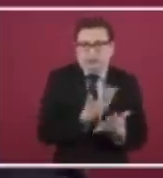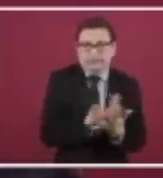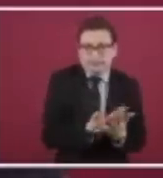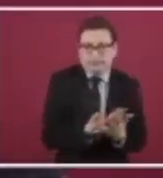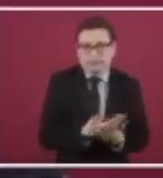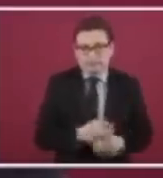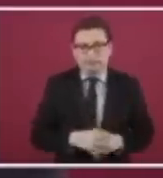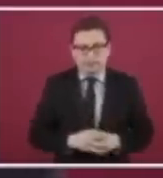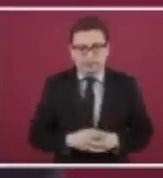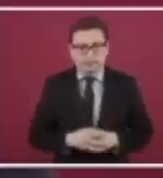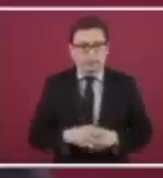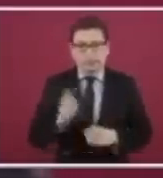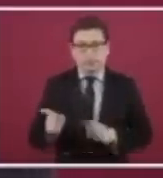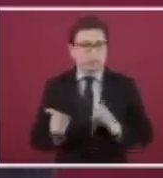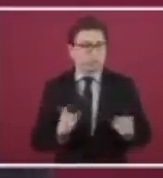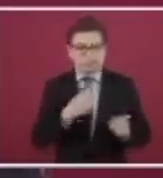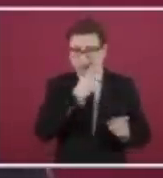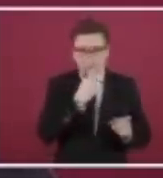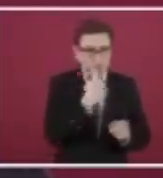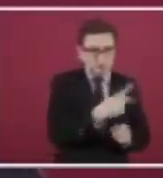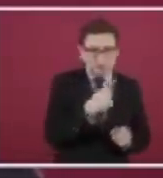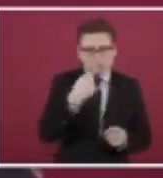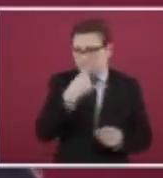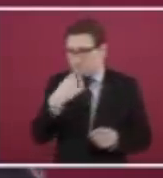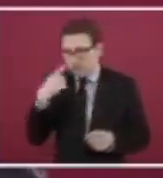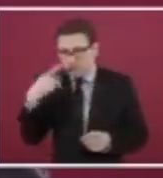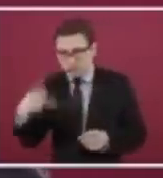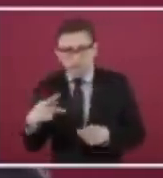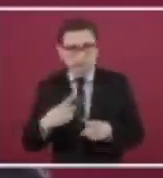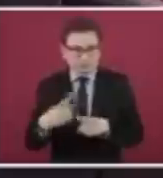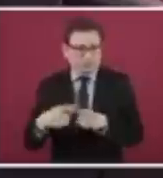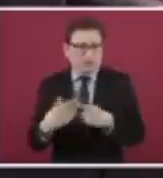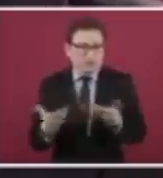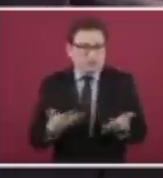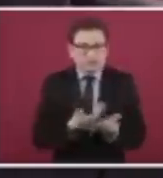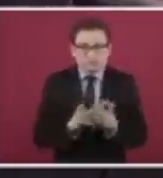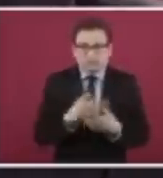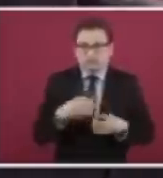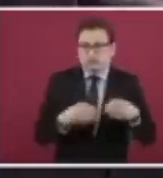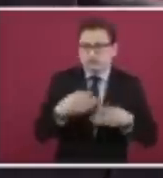hay puntos de vista, no solo de interpretación de la ley.